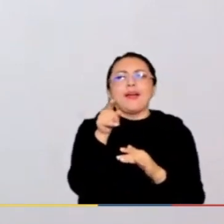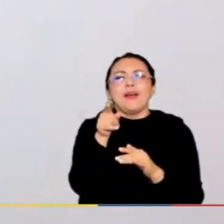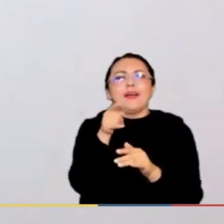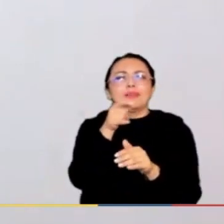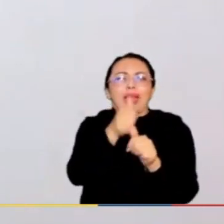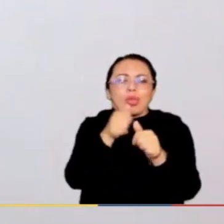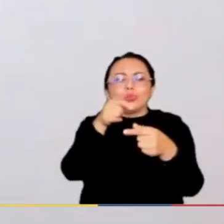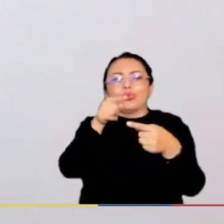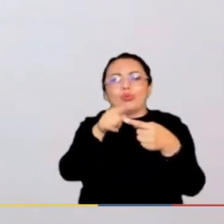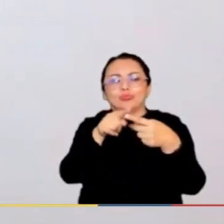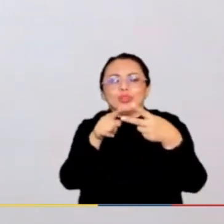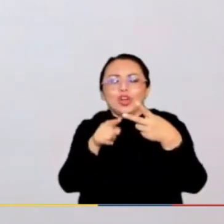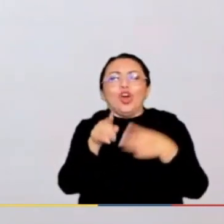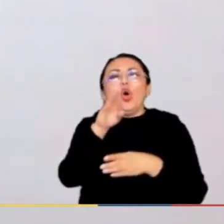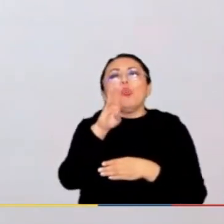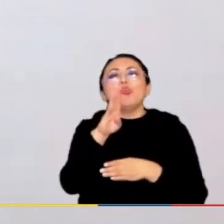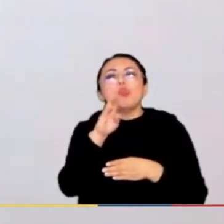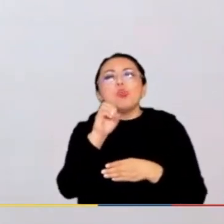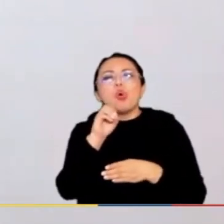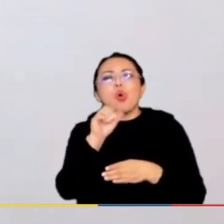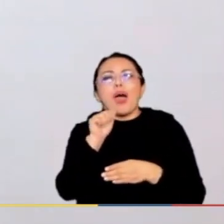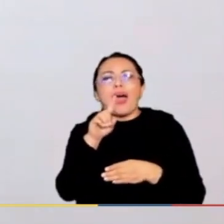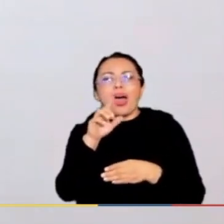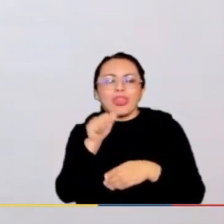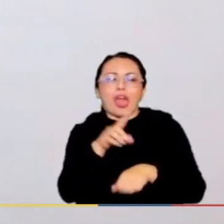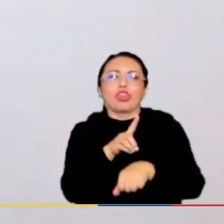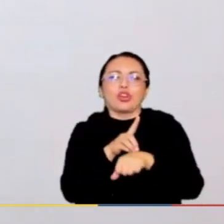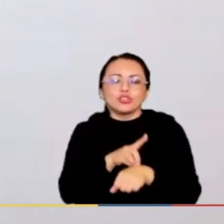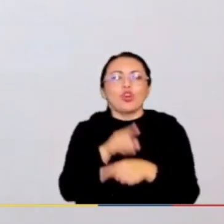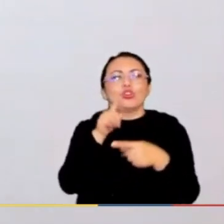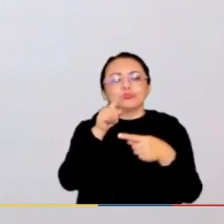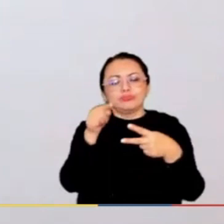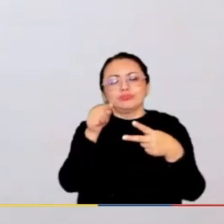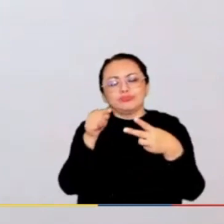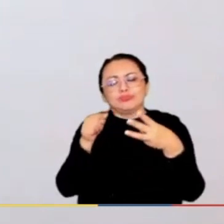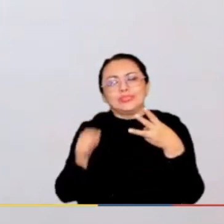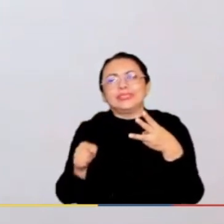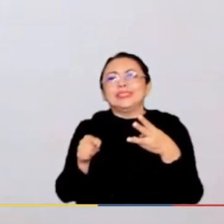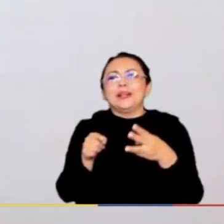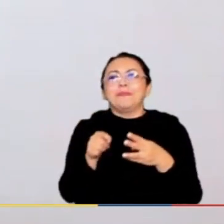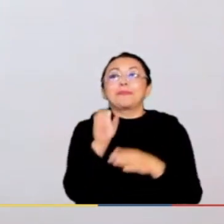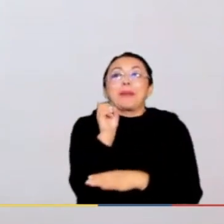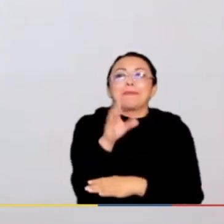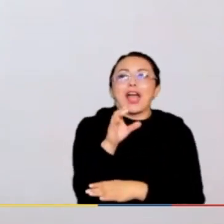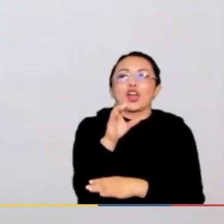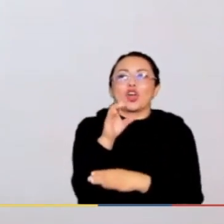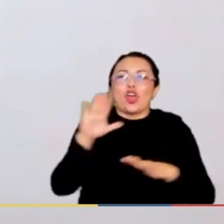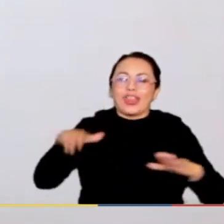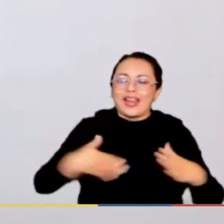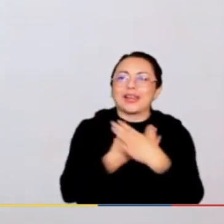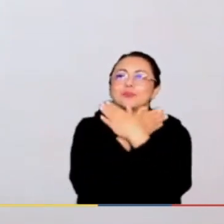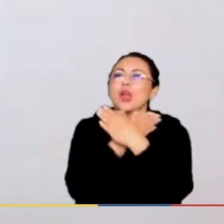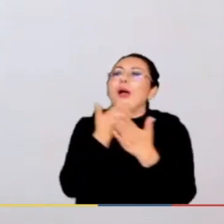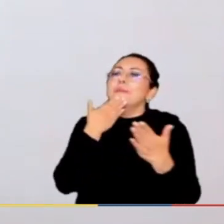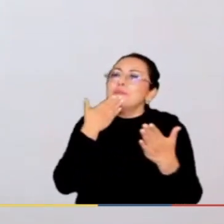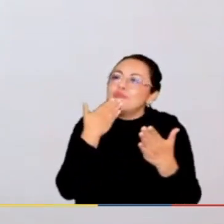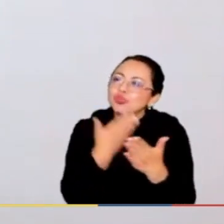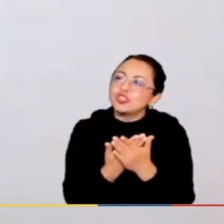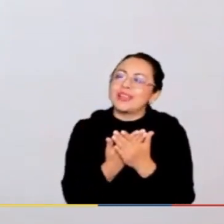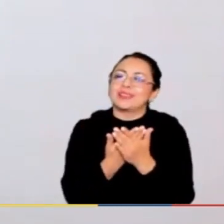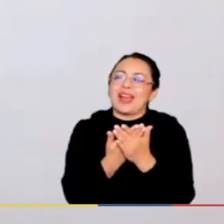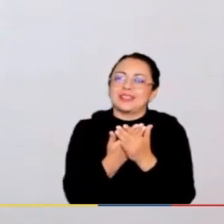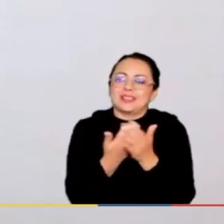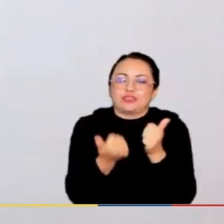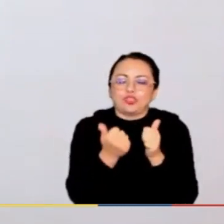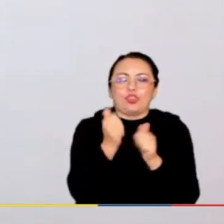doctor Alberto Bogado Ortiz, secretario de la Junta Directiva del Banco de la República. Muchas gracias por acompañarnos. Los esperamos, como